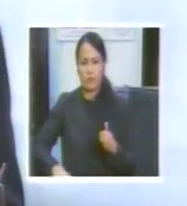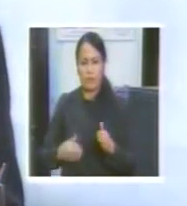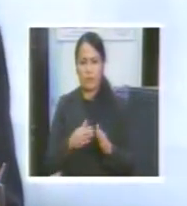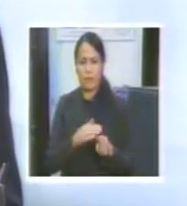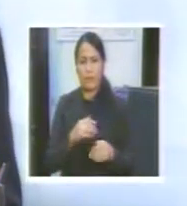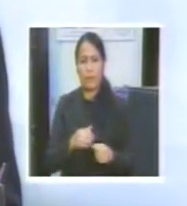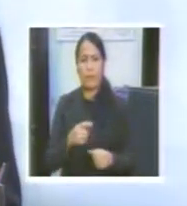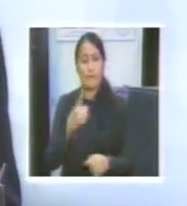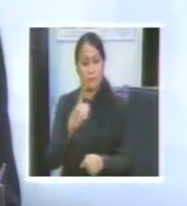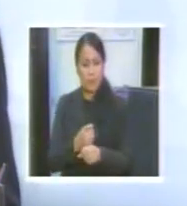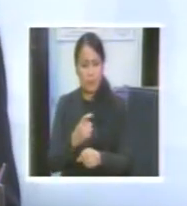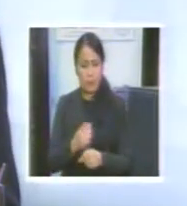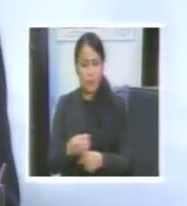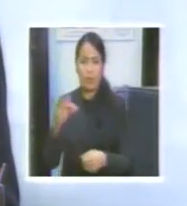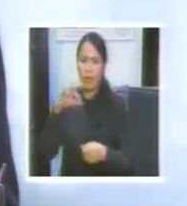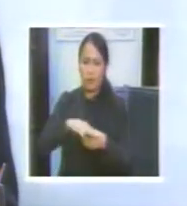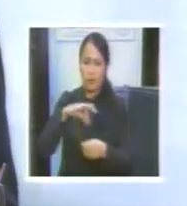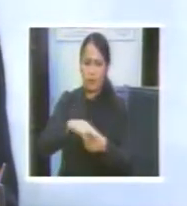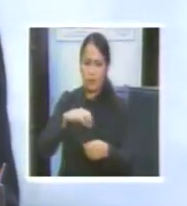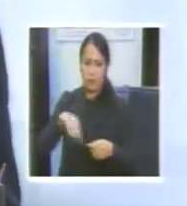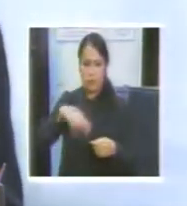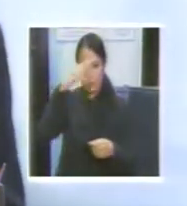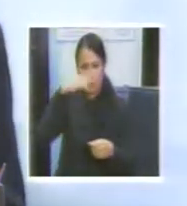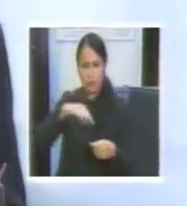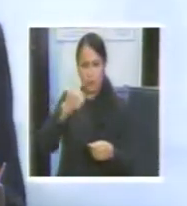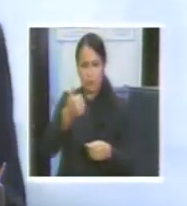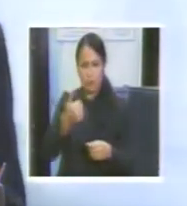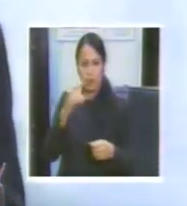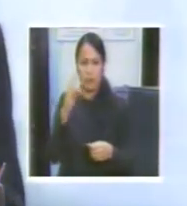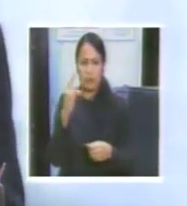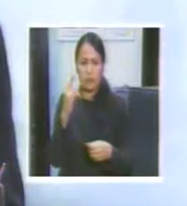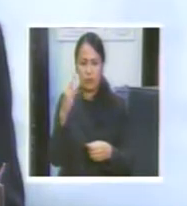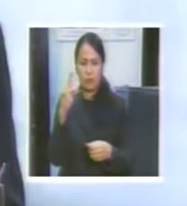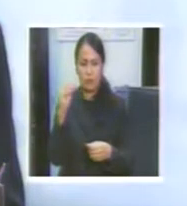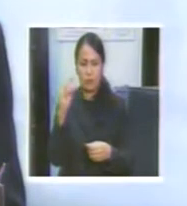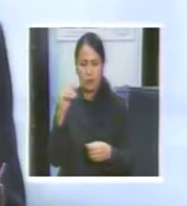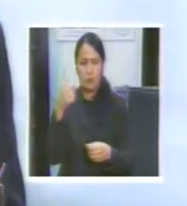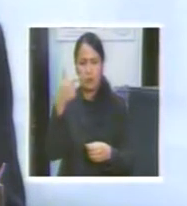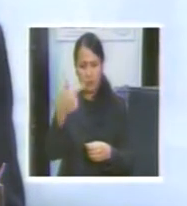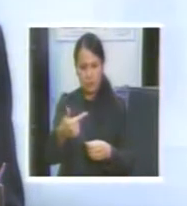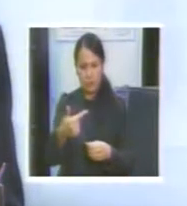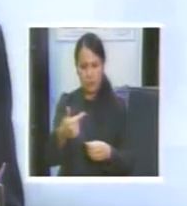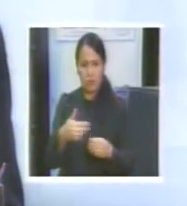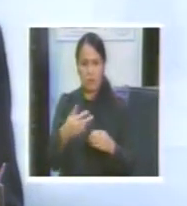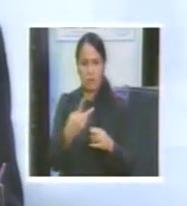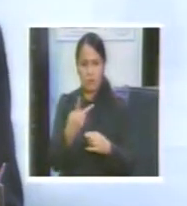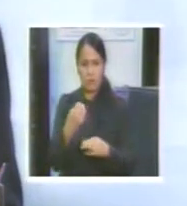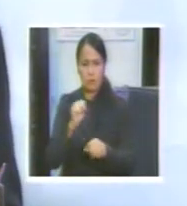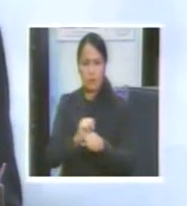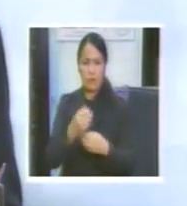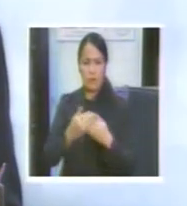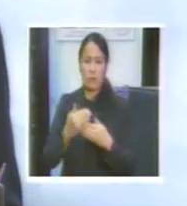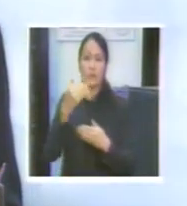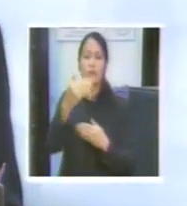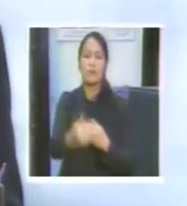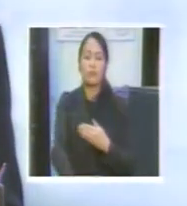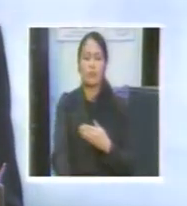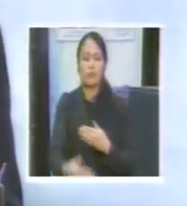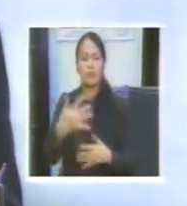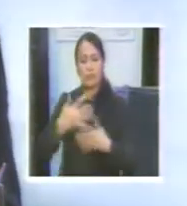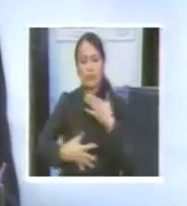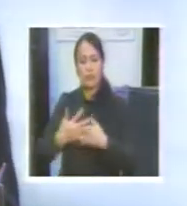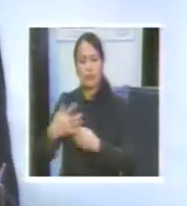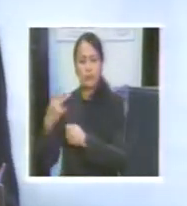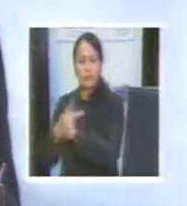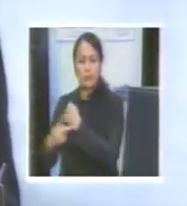primera ocurrió después de las elecciones mexicanas del 6 de julio de 97, pues tan solo dos semanas después de las mismas, los 15